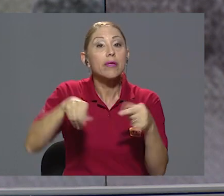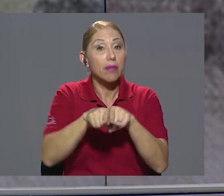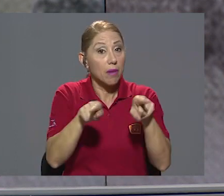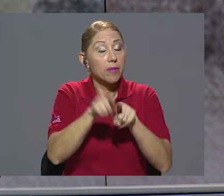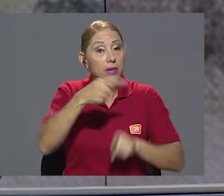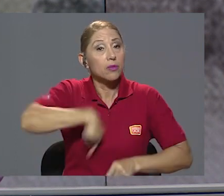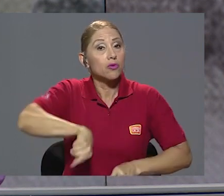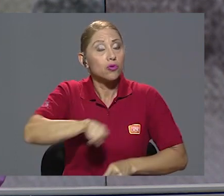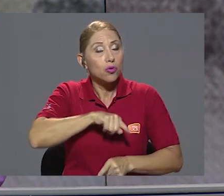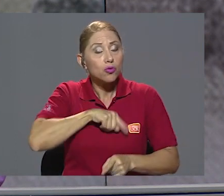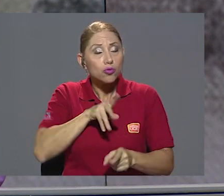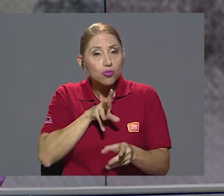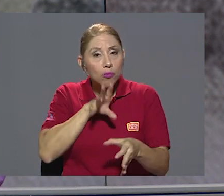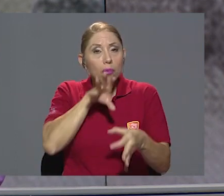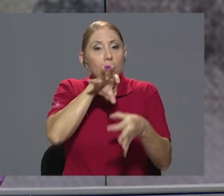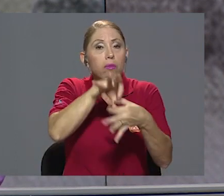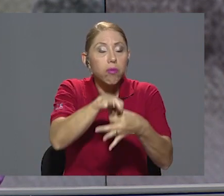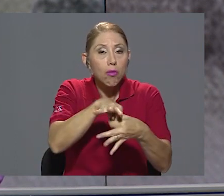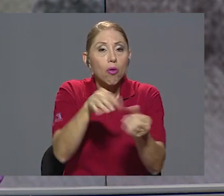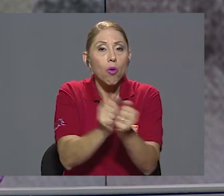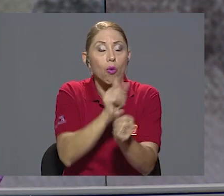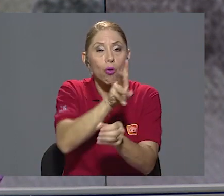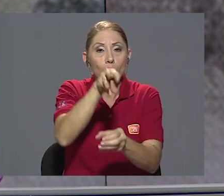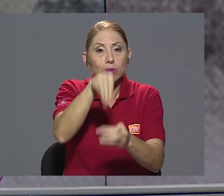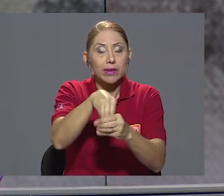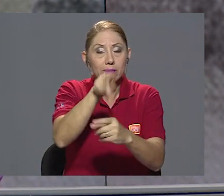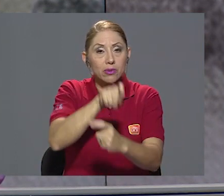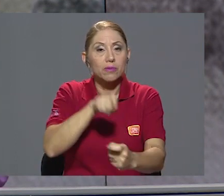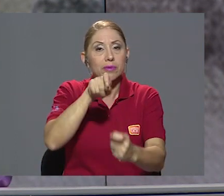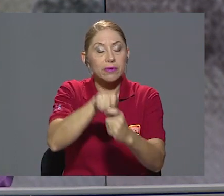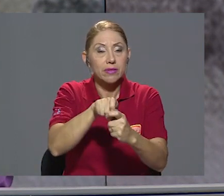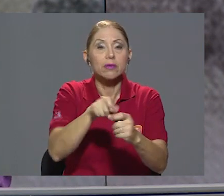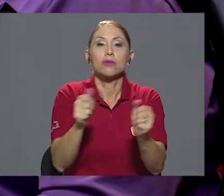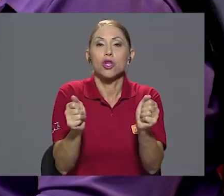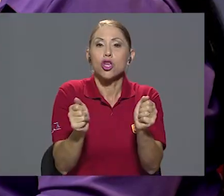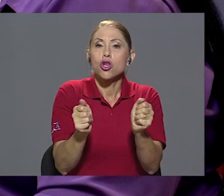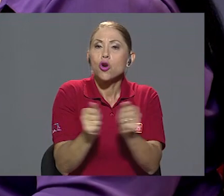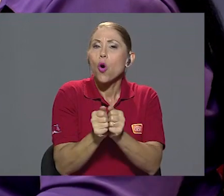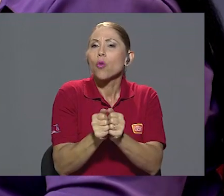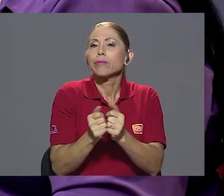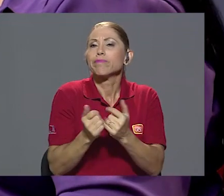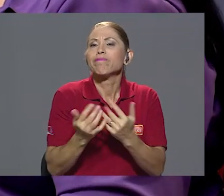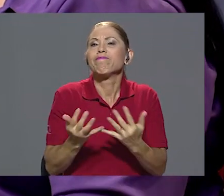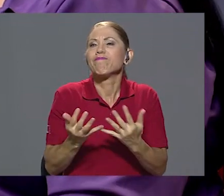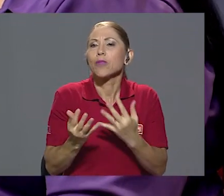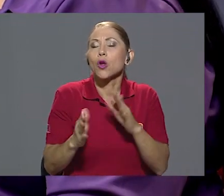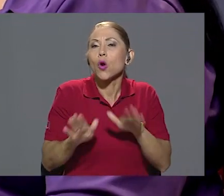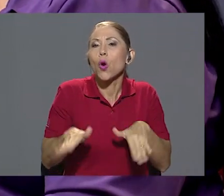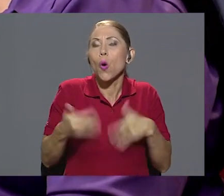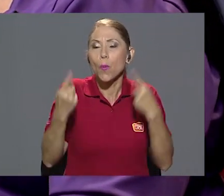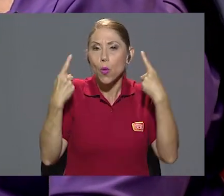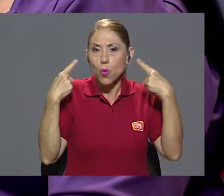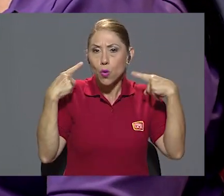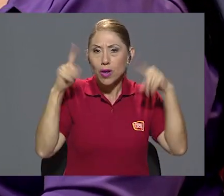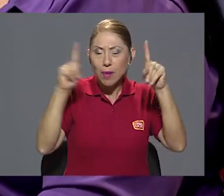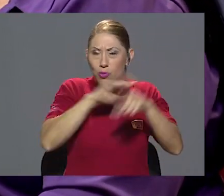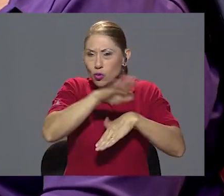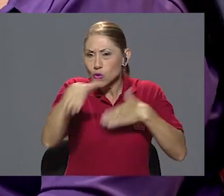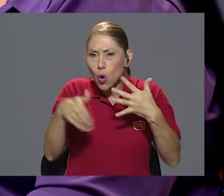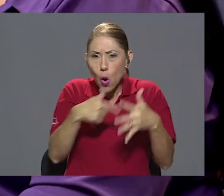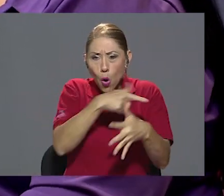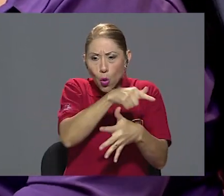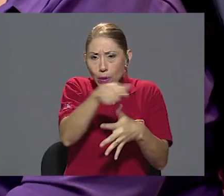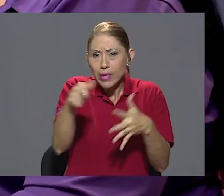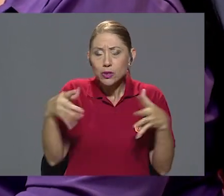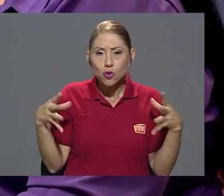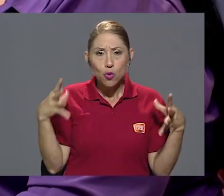con contenidos específicos para nuestra formación y con la gestión de cómo logramos integrar todo